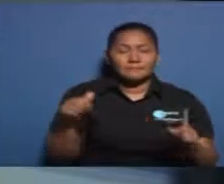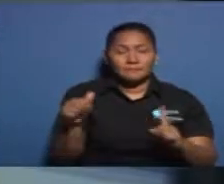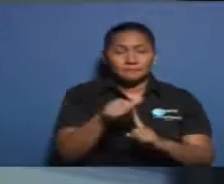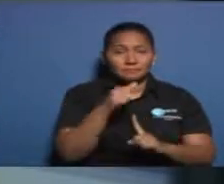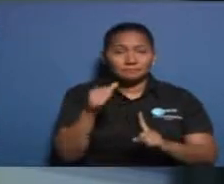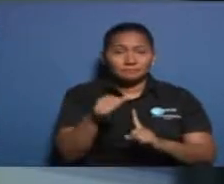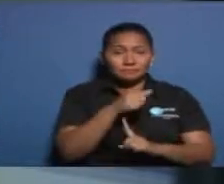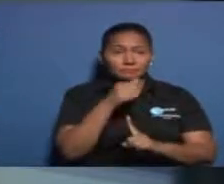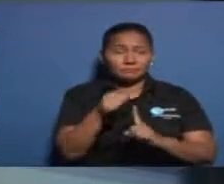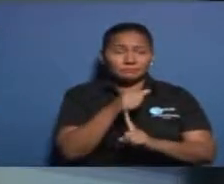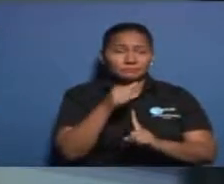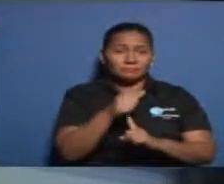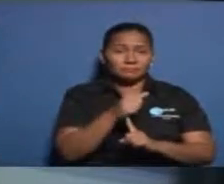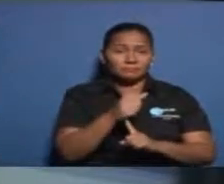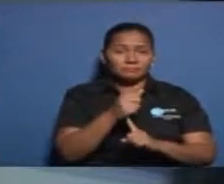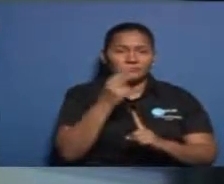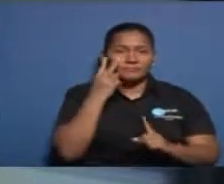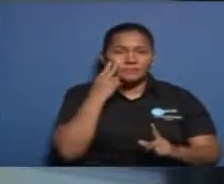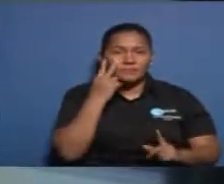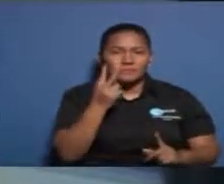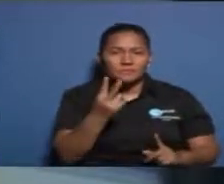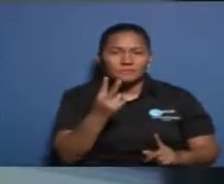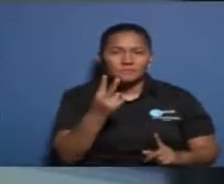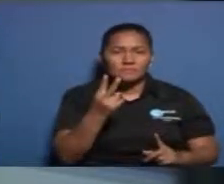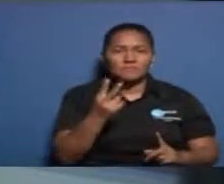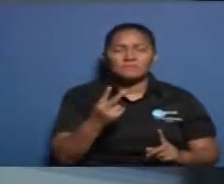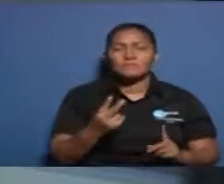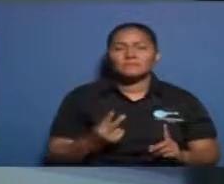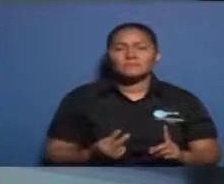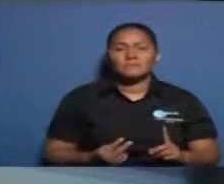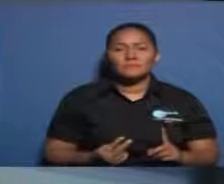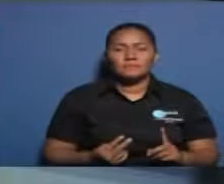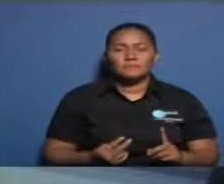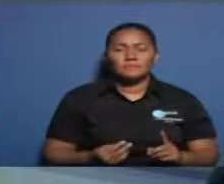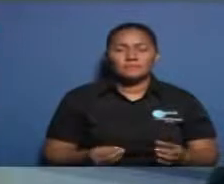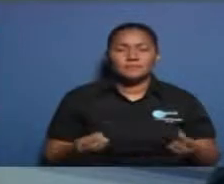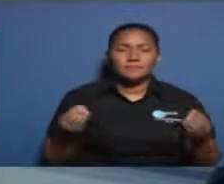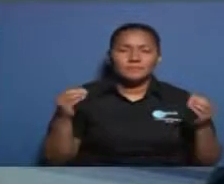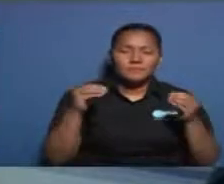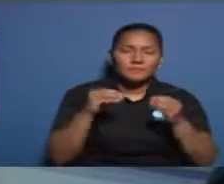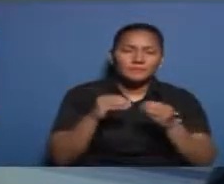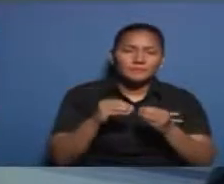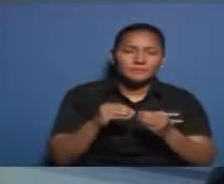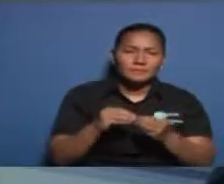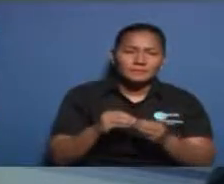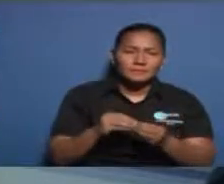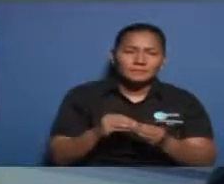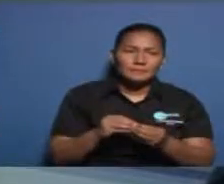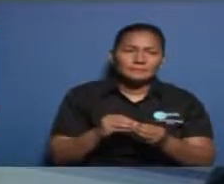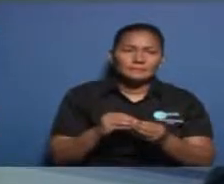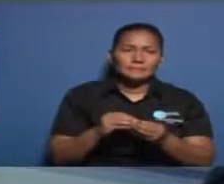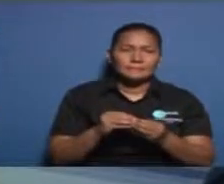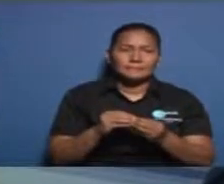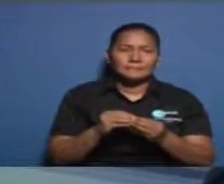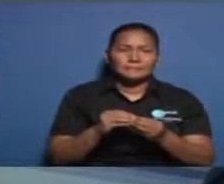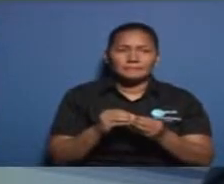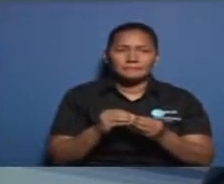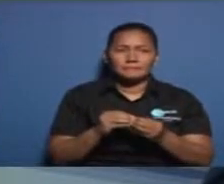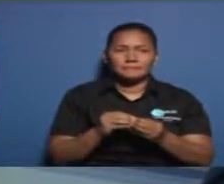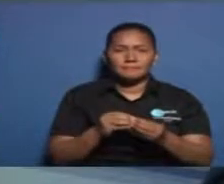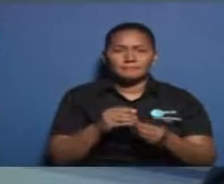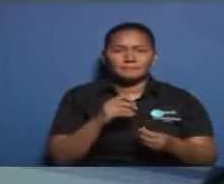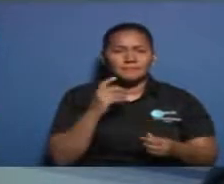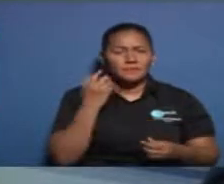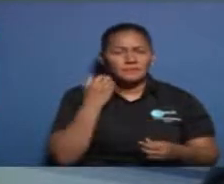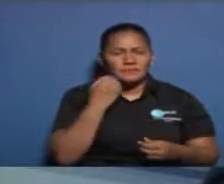es la más visible y tal vez la más peyorativa pero hay muchísimos tipos de violencia a los cuales no